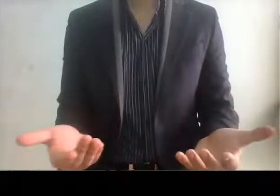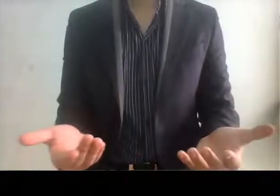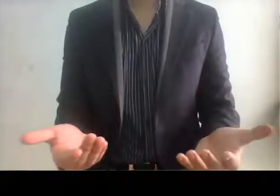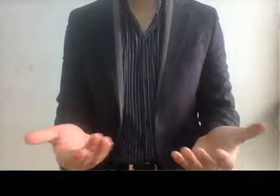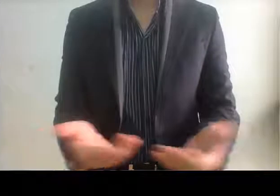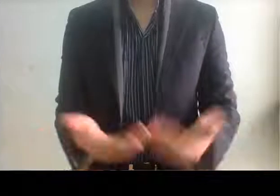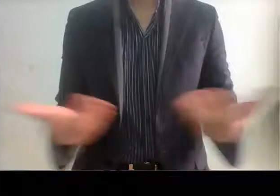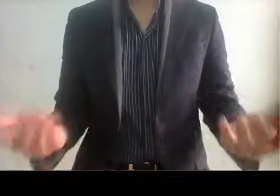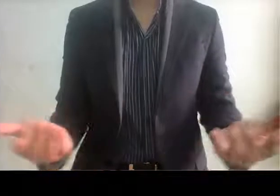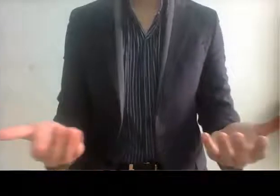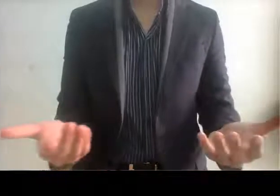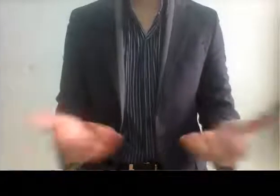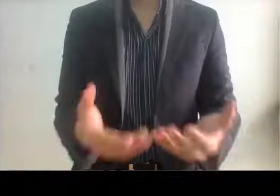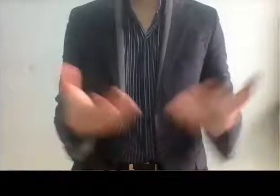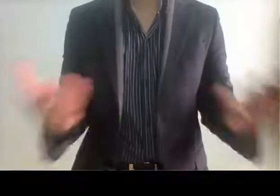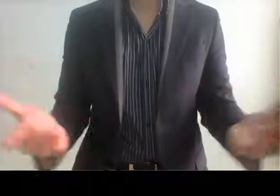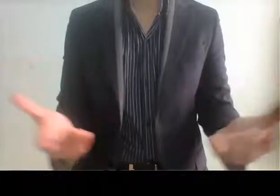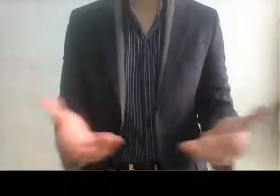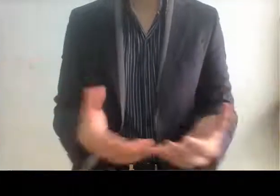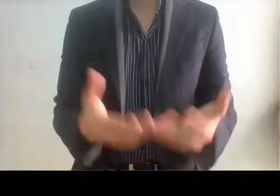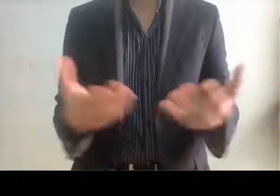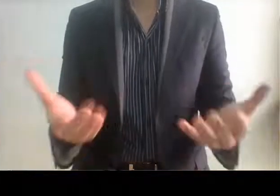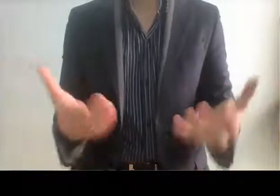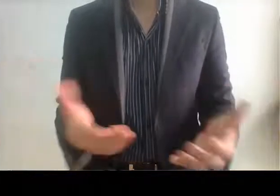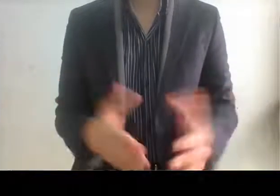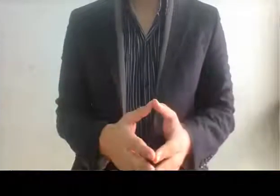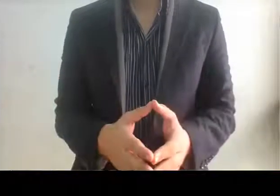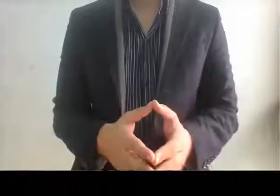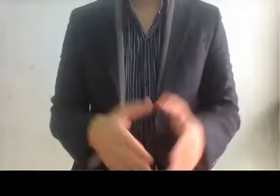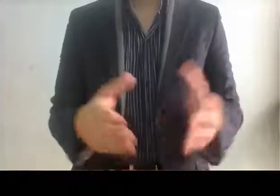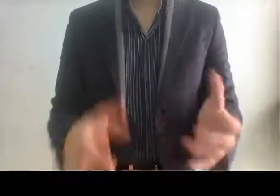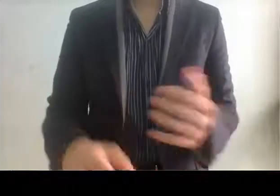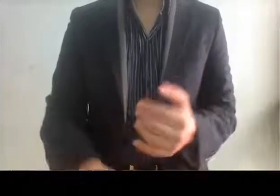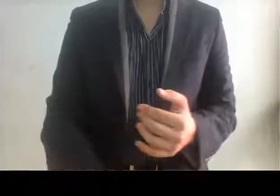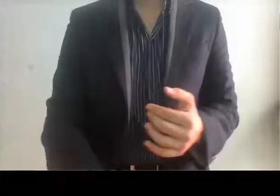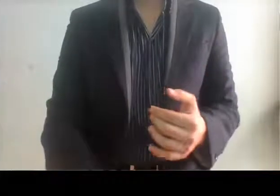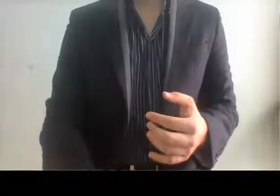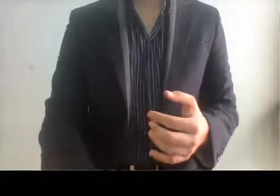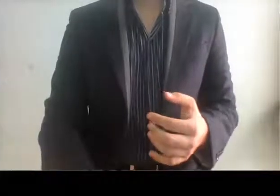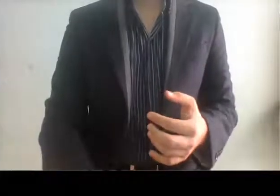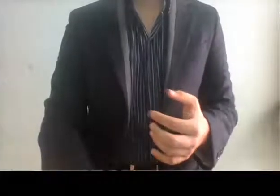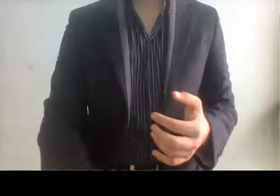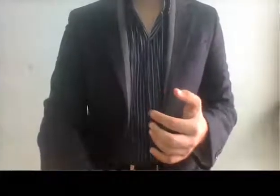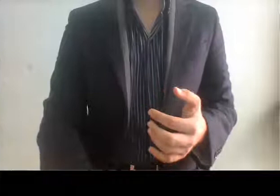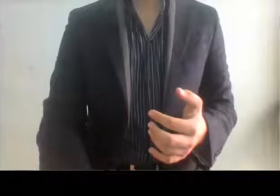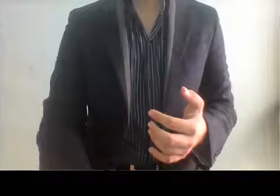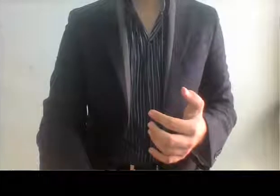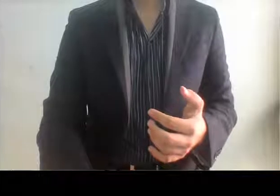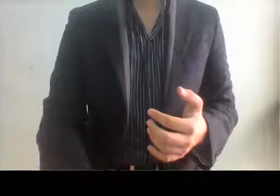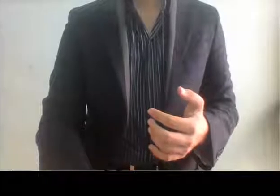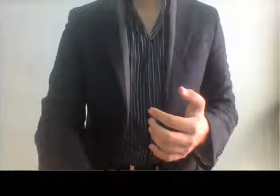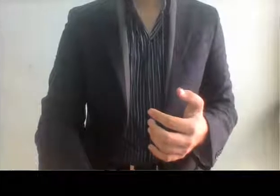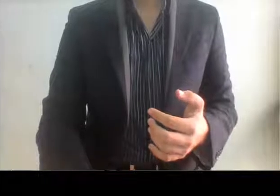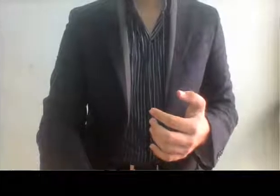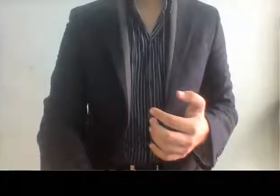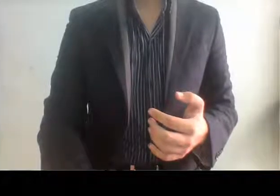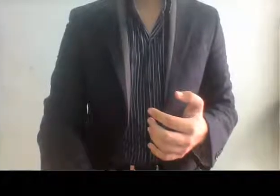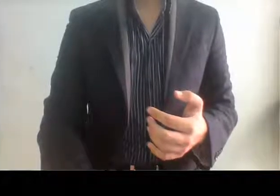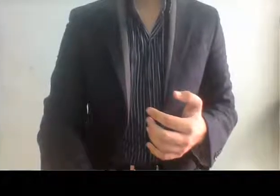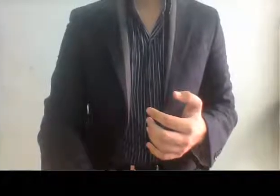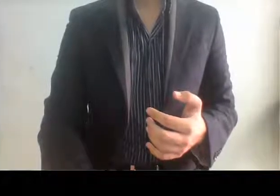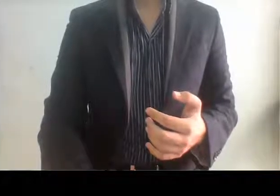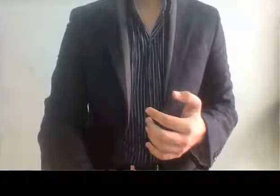que no, es así de sencillo, es así de simple, no hay más que decir. Es una excelente noticia por parte del gobierno federal que menciona